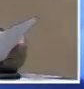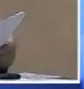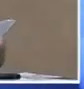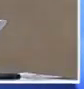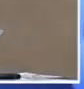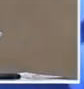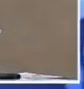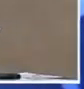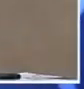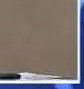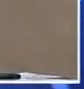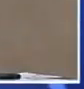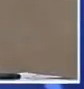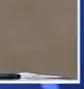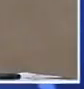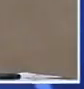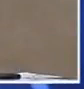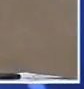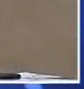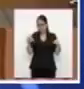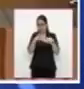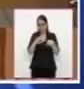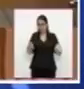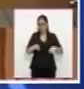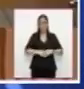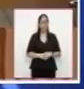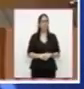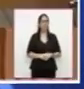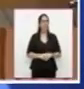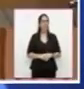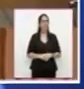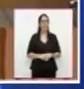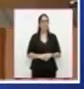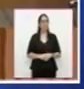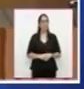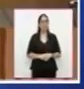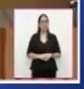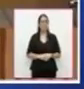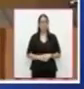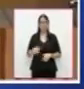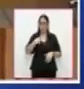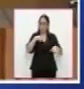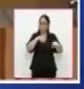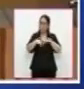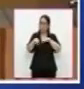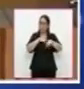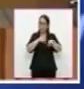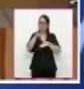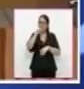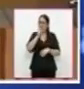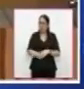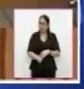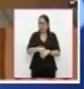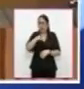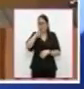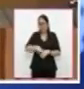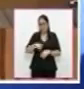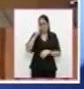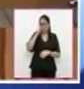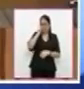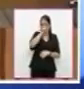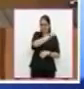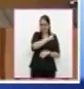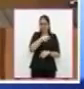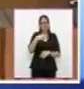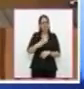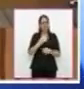quieras puntualizar por ahora, consejera? Nada más, solo decirte primero, agradecerte este espacio, y segundo, que claro que estaremos